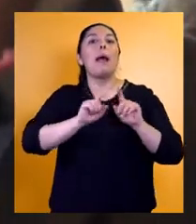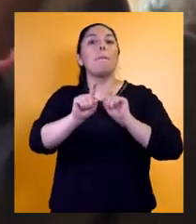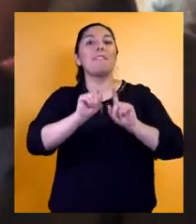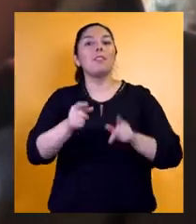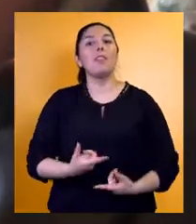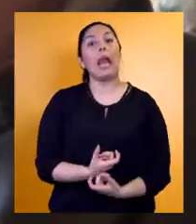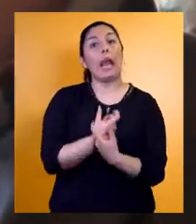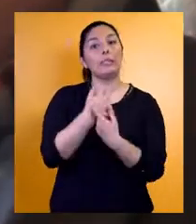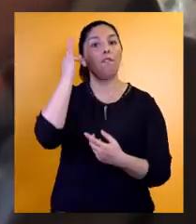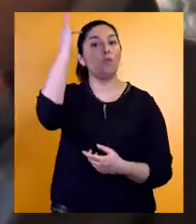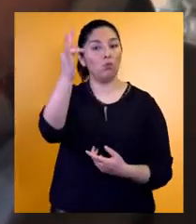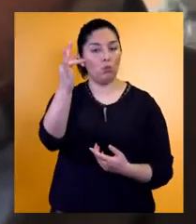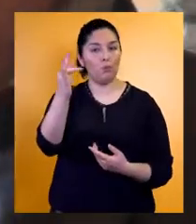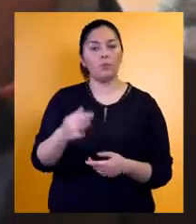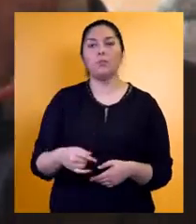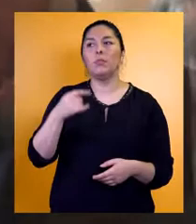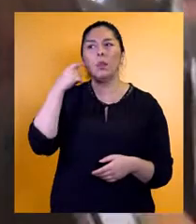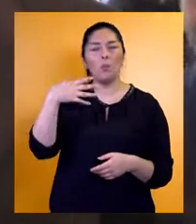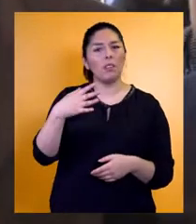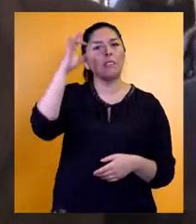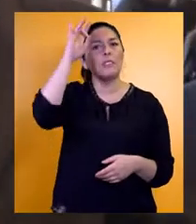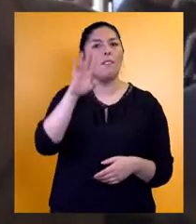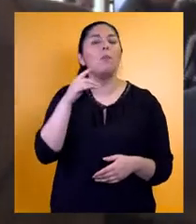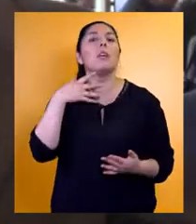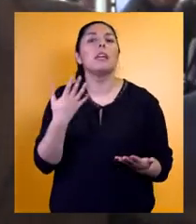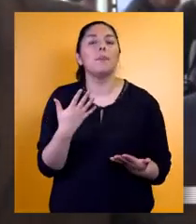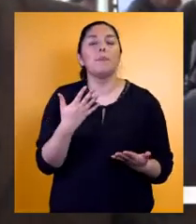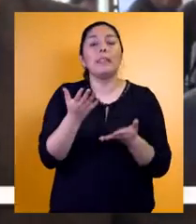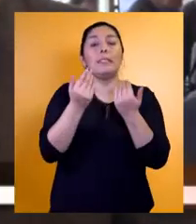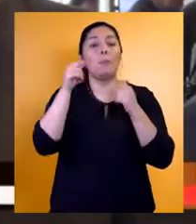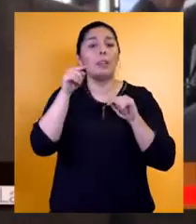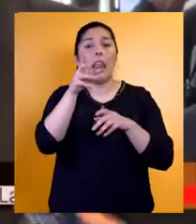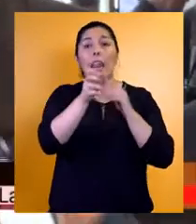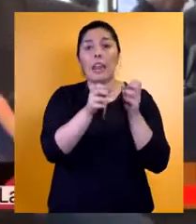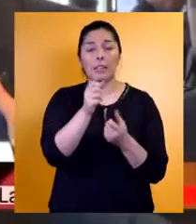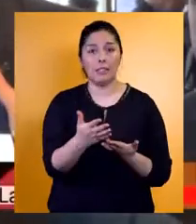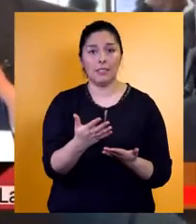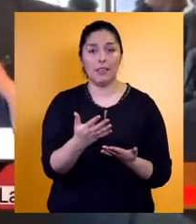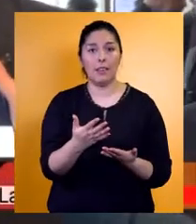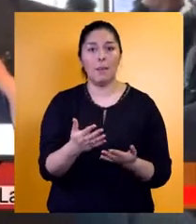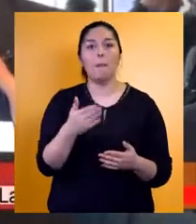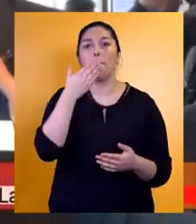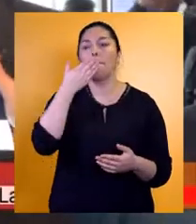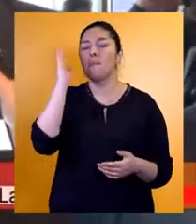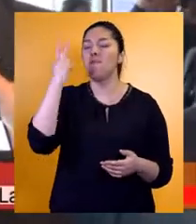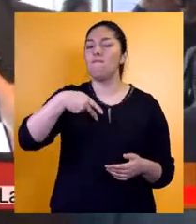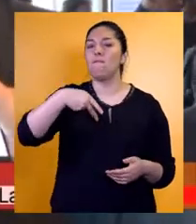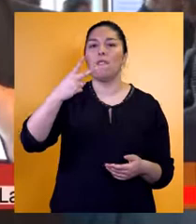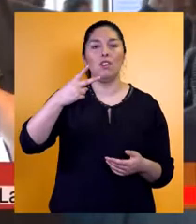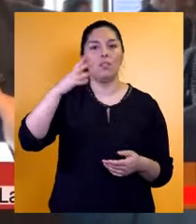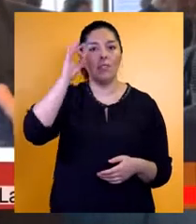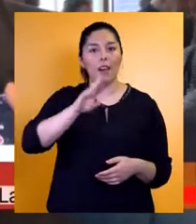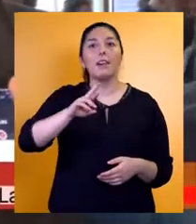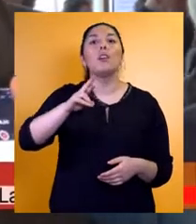distintos tipos de cáncer. El sello de origen es una de las herramientas que tenemos que utilizar para darle valor